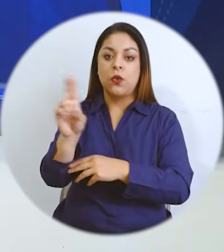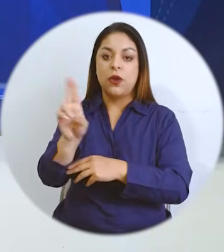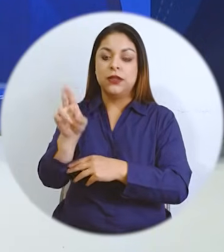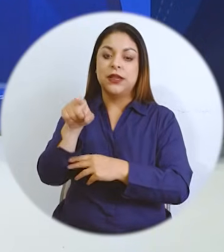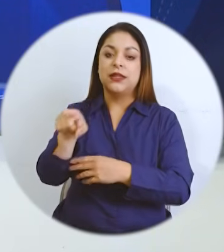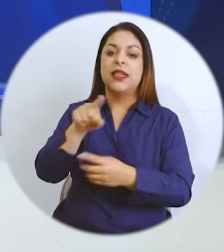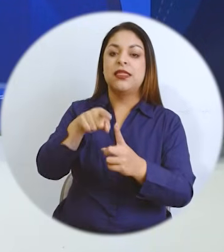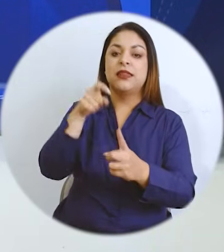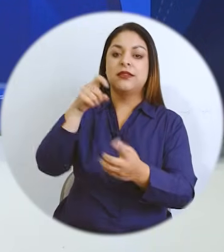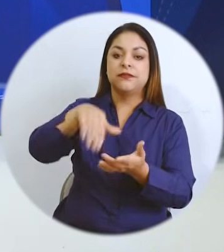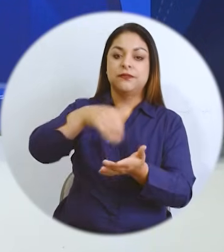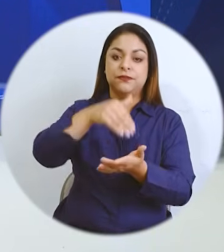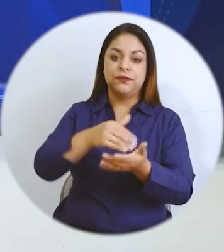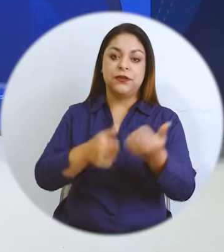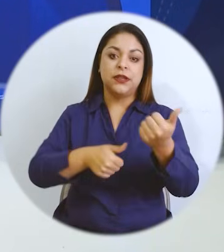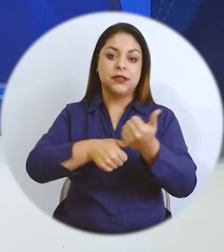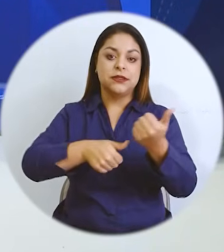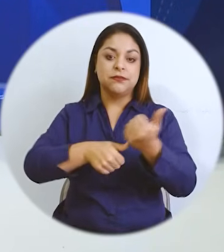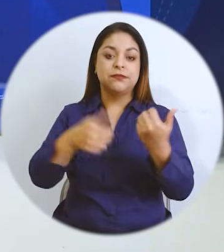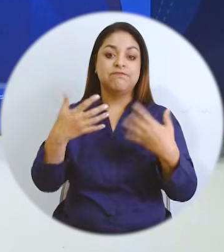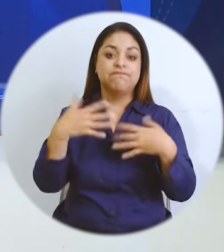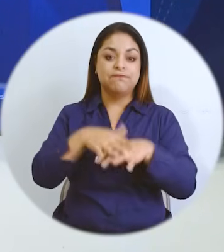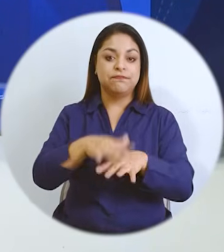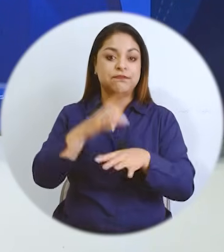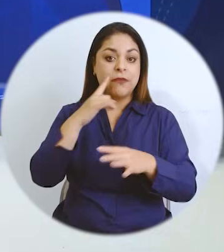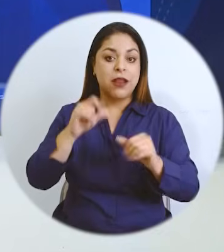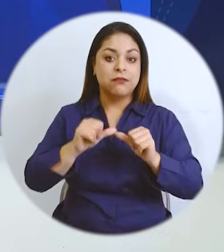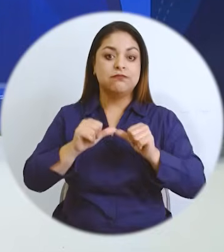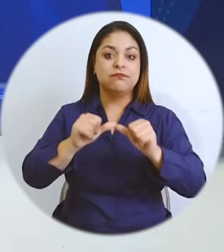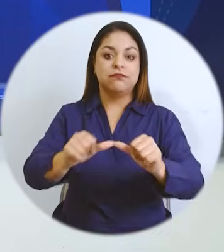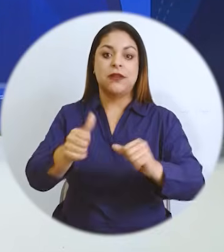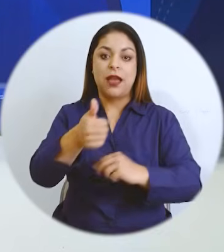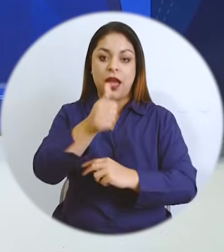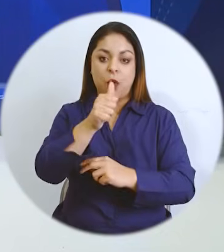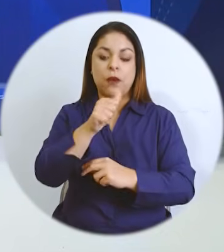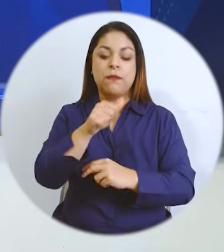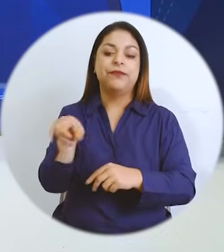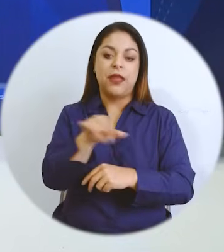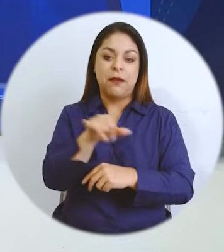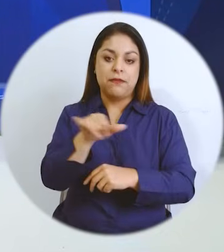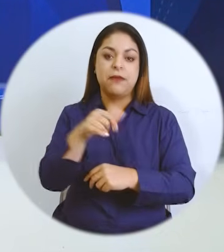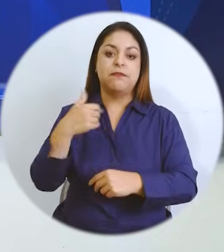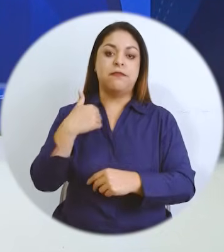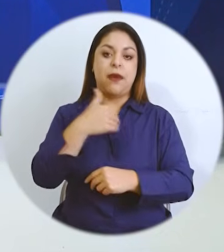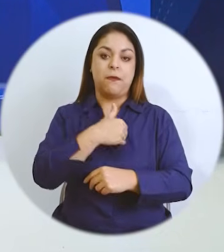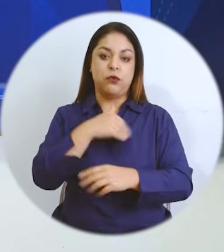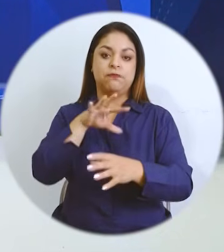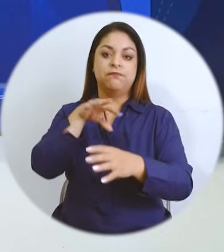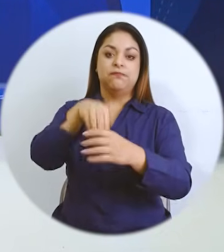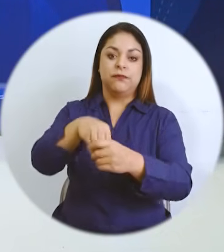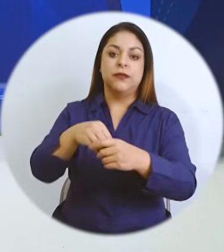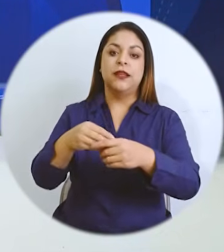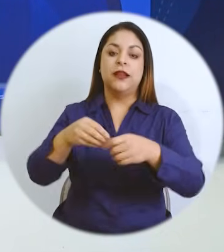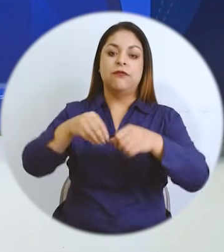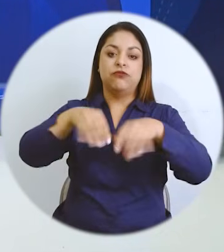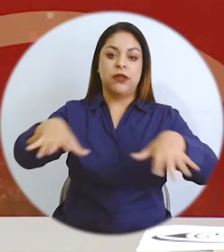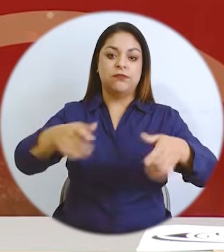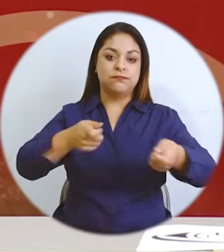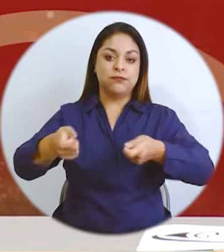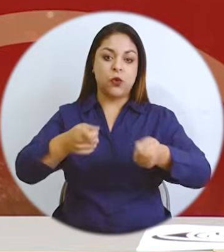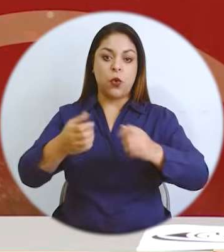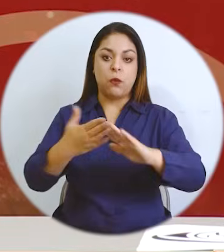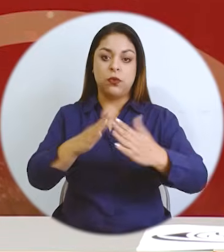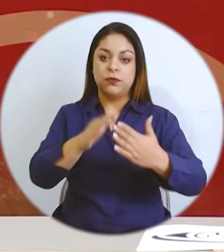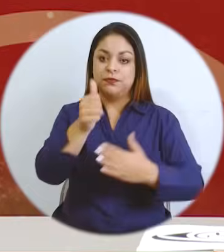Centro de Asistencia Integral para la Sostenibilidad del Agua, quien también es miembro de la Red de Gestoras Comunitarias del Agua. Bienvenida.